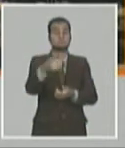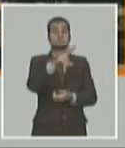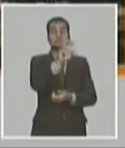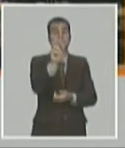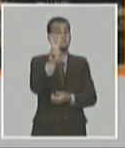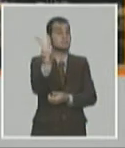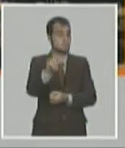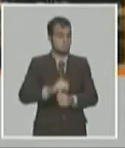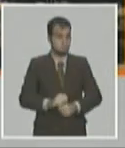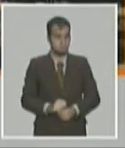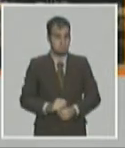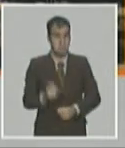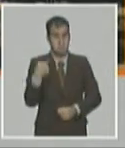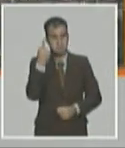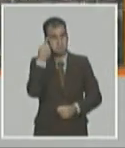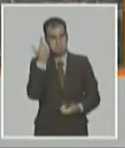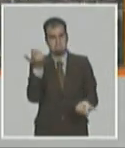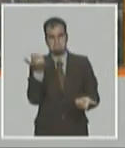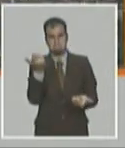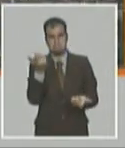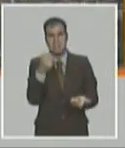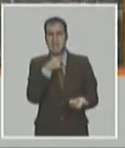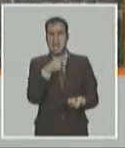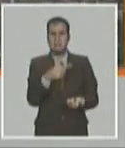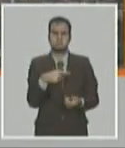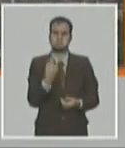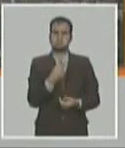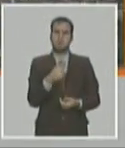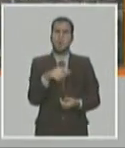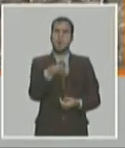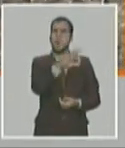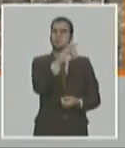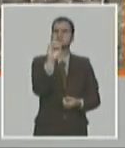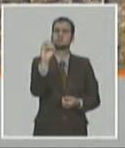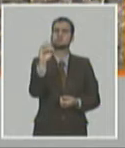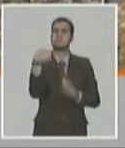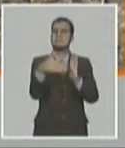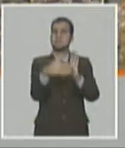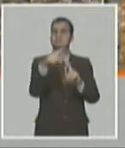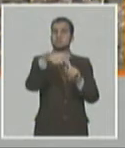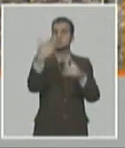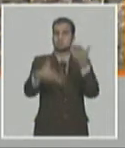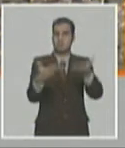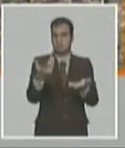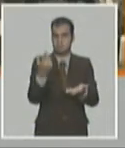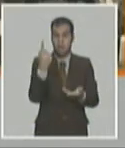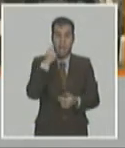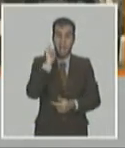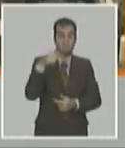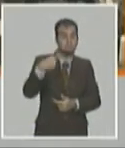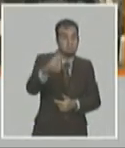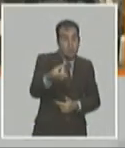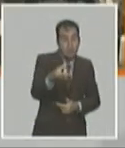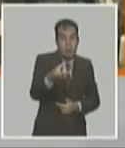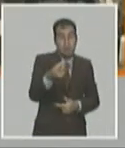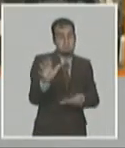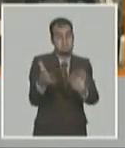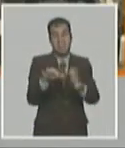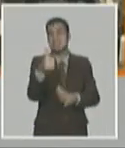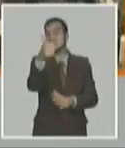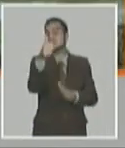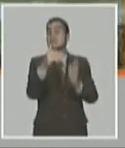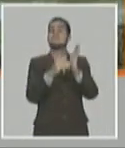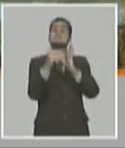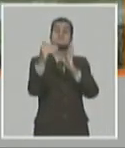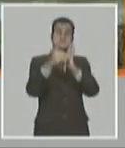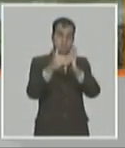no podemos seguir aspirando a poder estar alrededor de 800.000 toneladas de azúcar, y el año que viene estamos hablando de aproximadamente 10 millones de